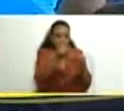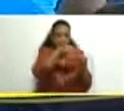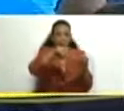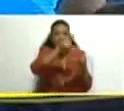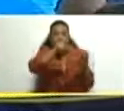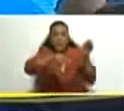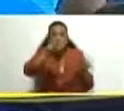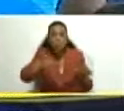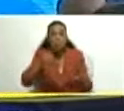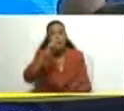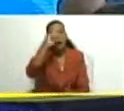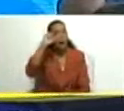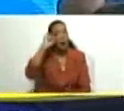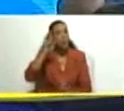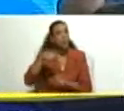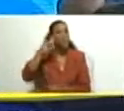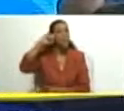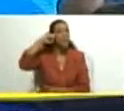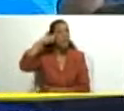Porque hay que recordar,